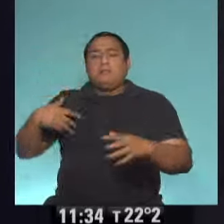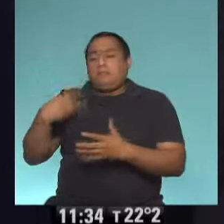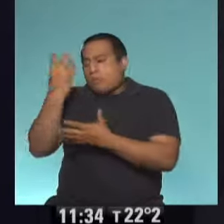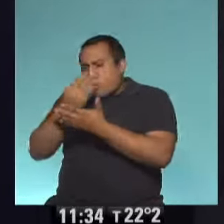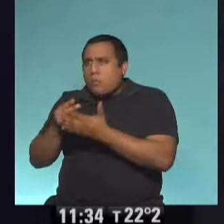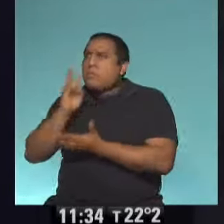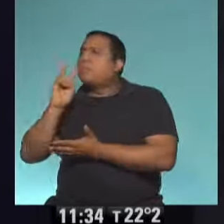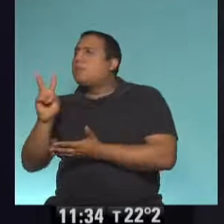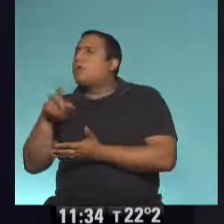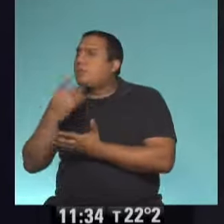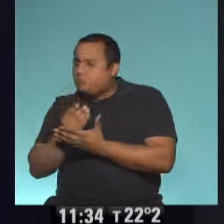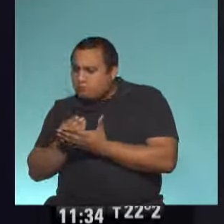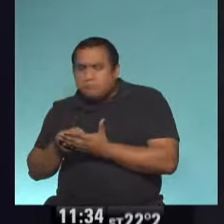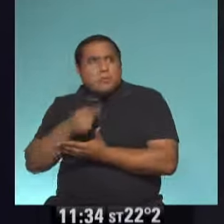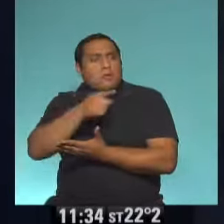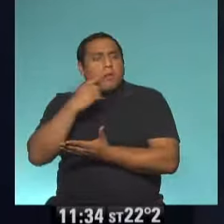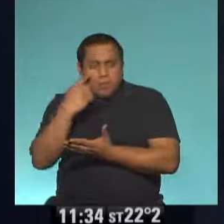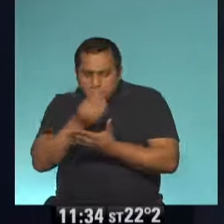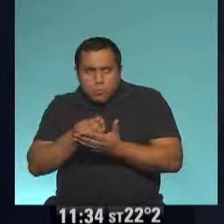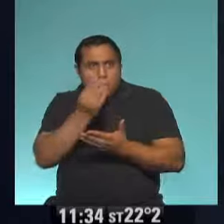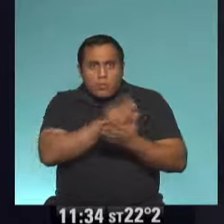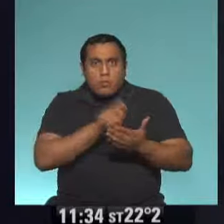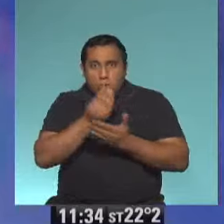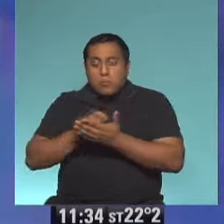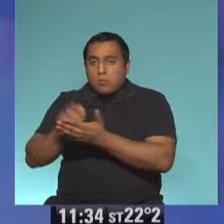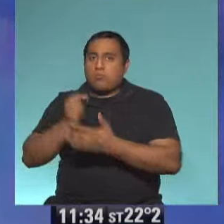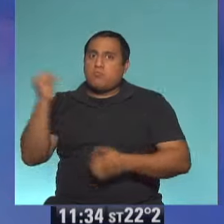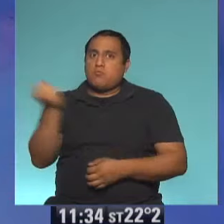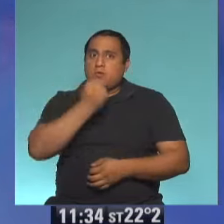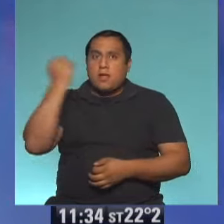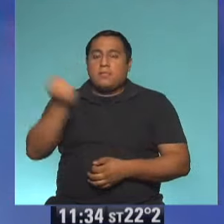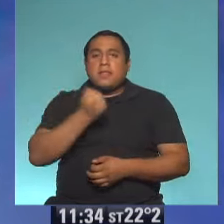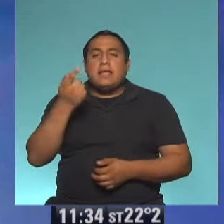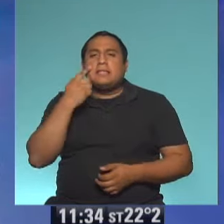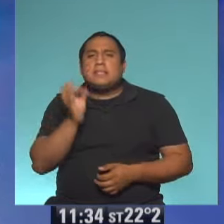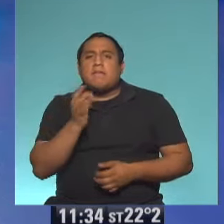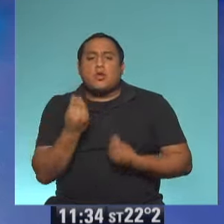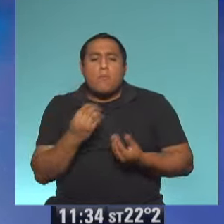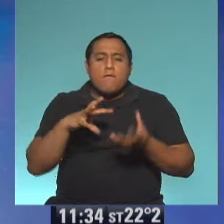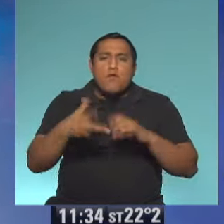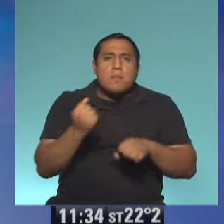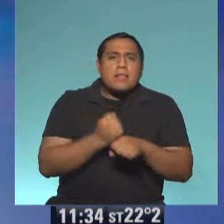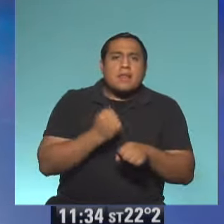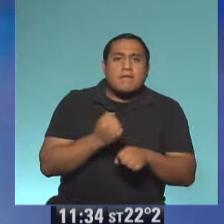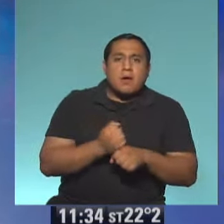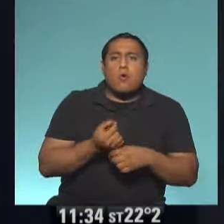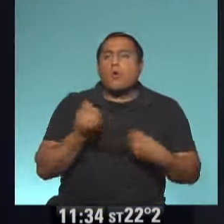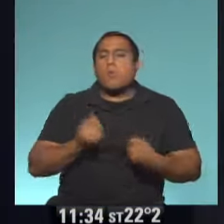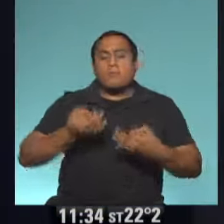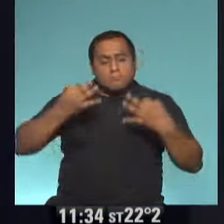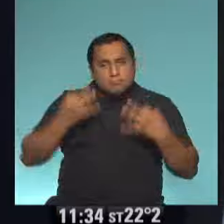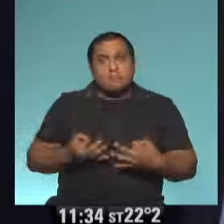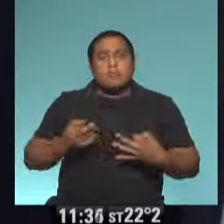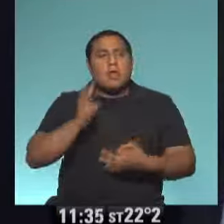lo que veían. Uh-huh. Entonces, era muy importante también poder conocer las técnicas, plasmar bien fiel a lo